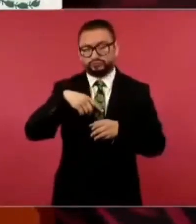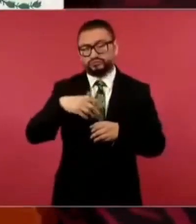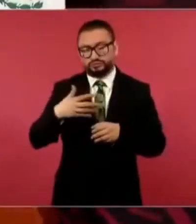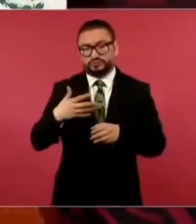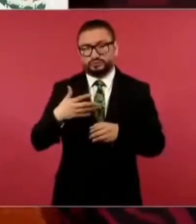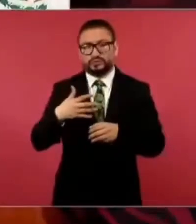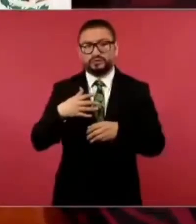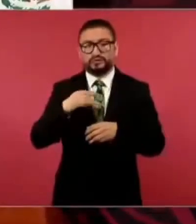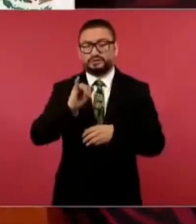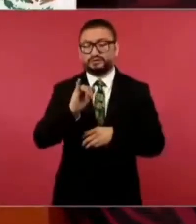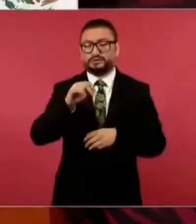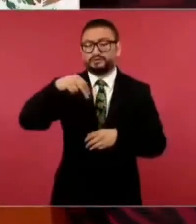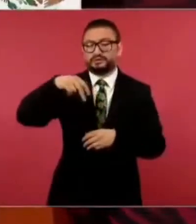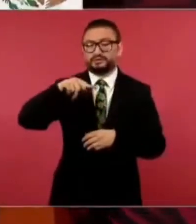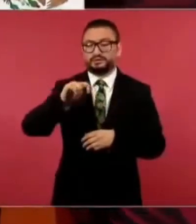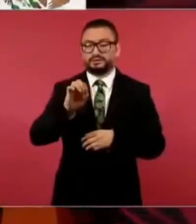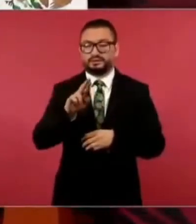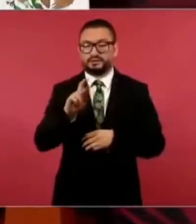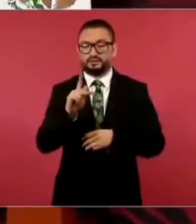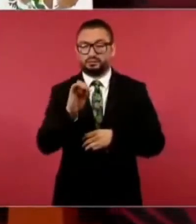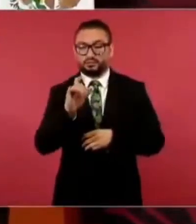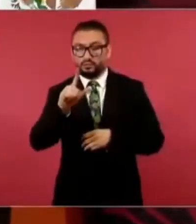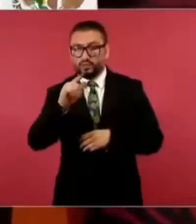de Interpol